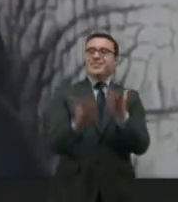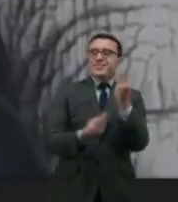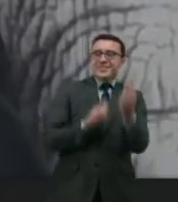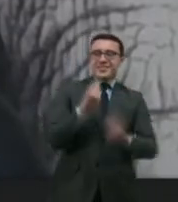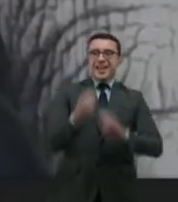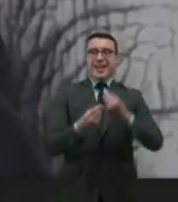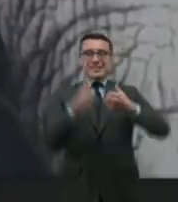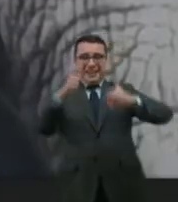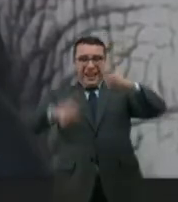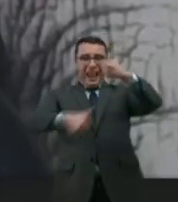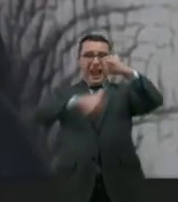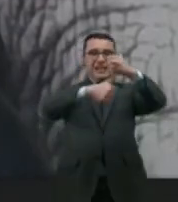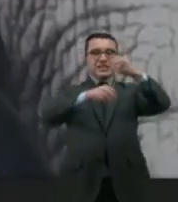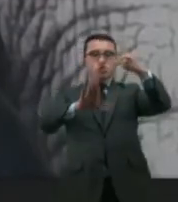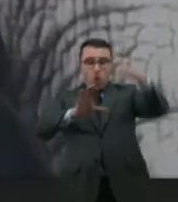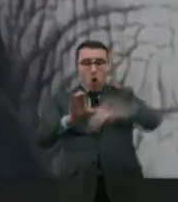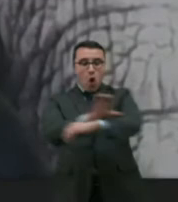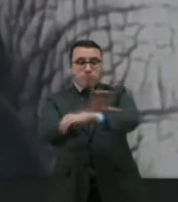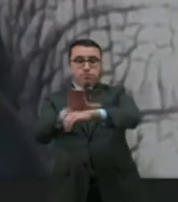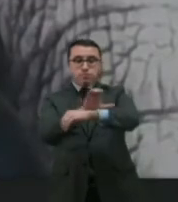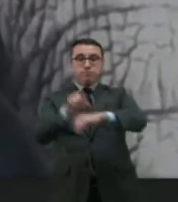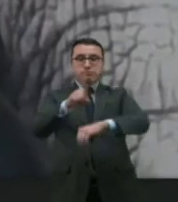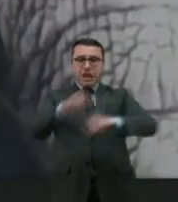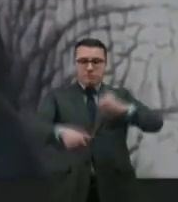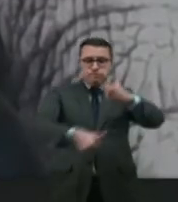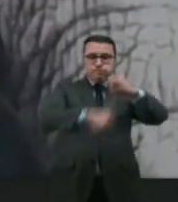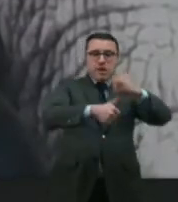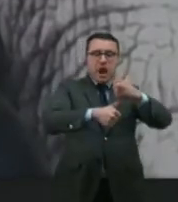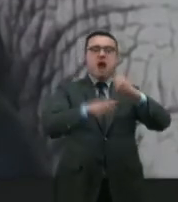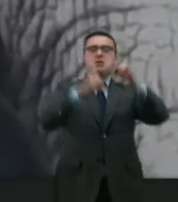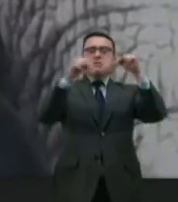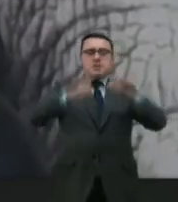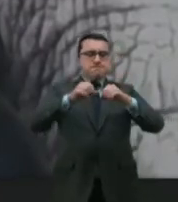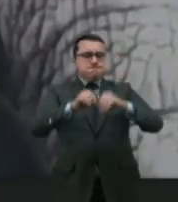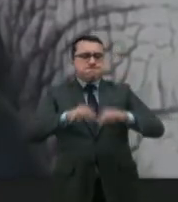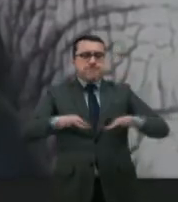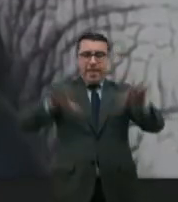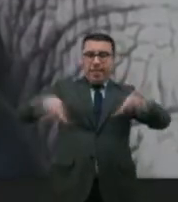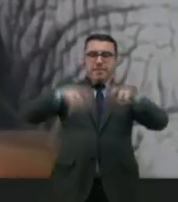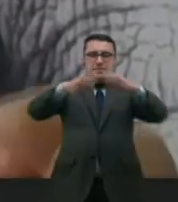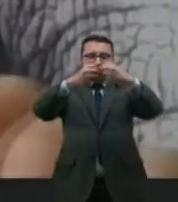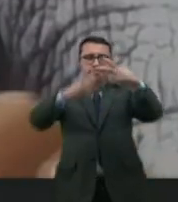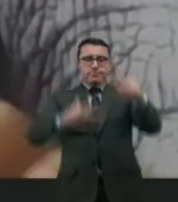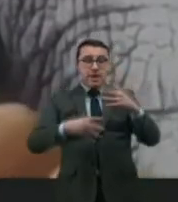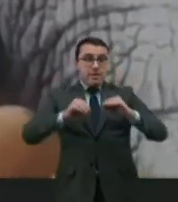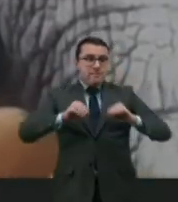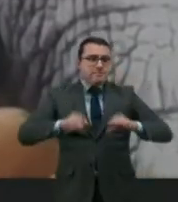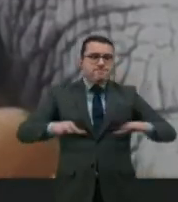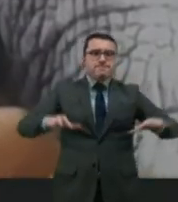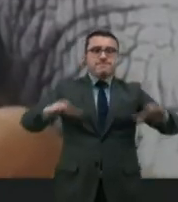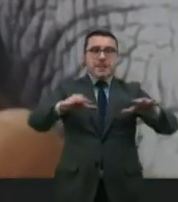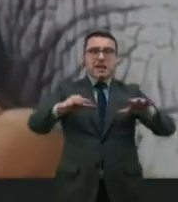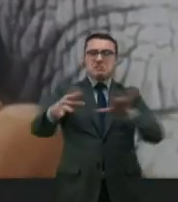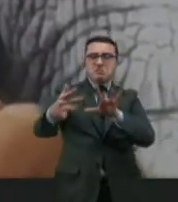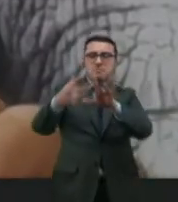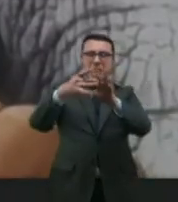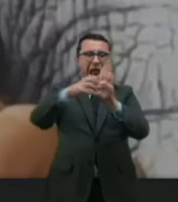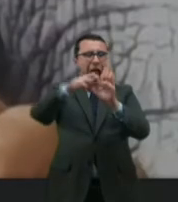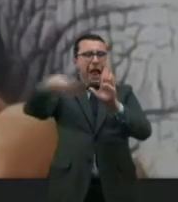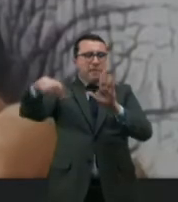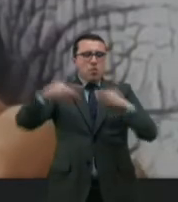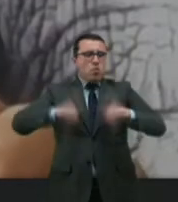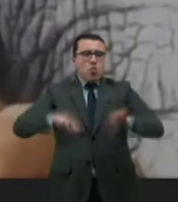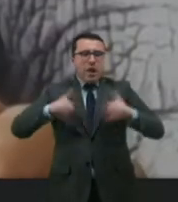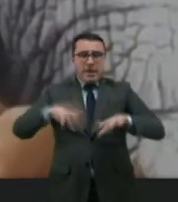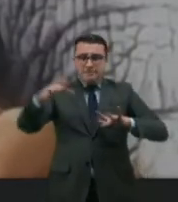asistentes computacionales que replican todas esas actividades, van y se conectan con cualquier aplicación como